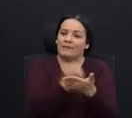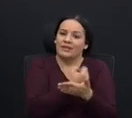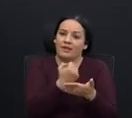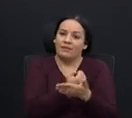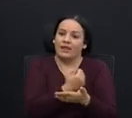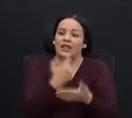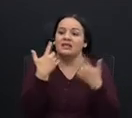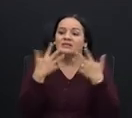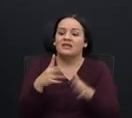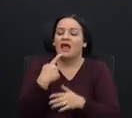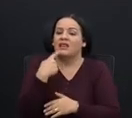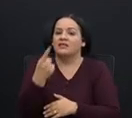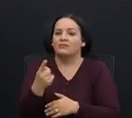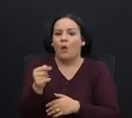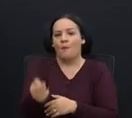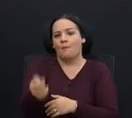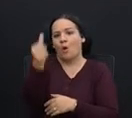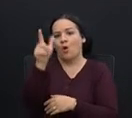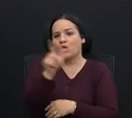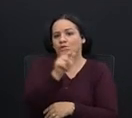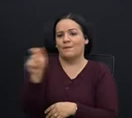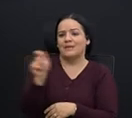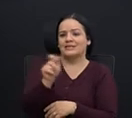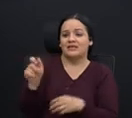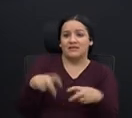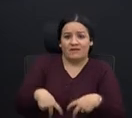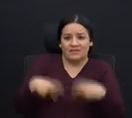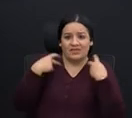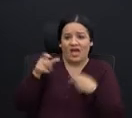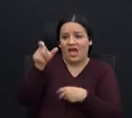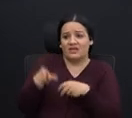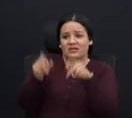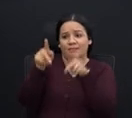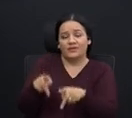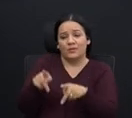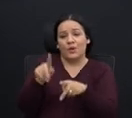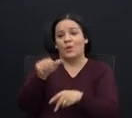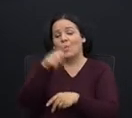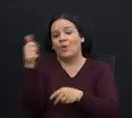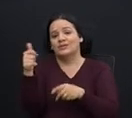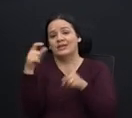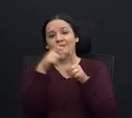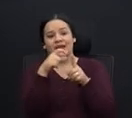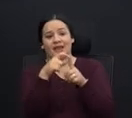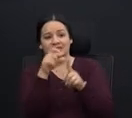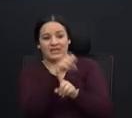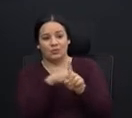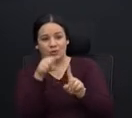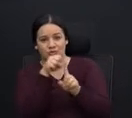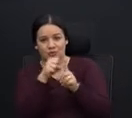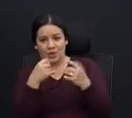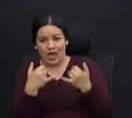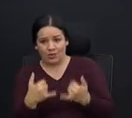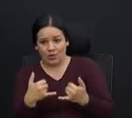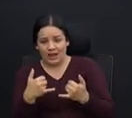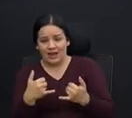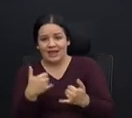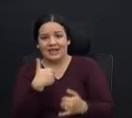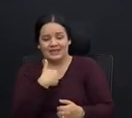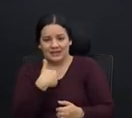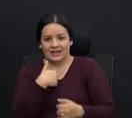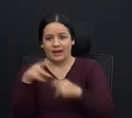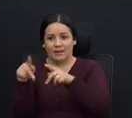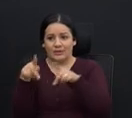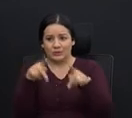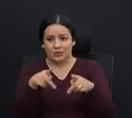han pronosticado muy pocos meses de vida. En otras palabras, la situación extrema y actual que enfrenta el amparado, quien en